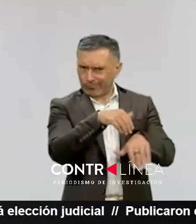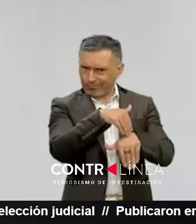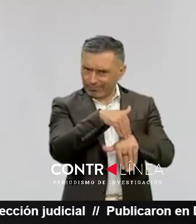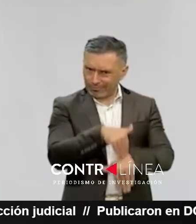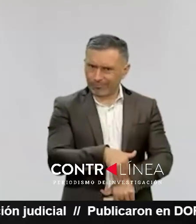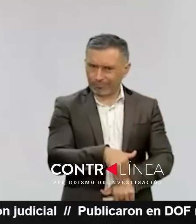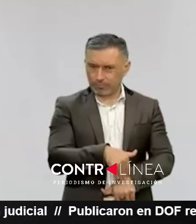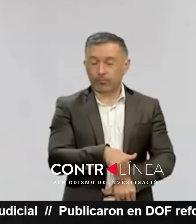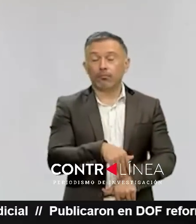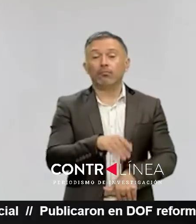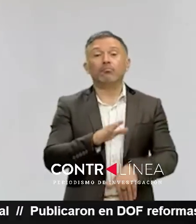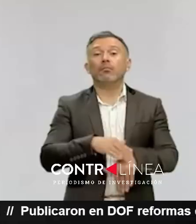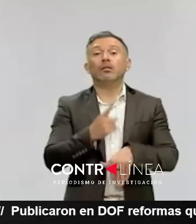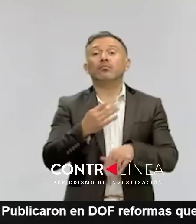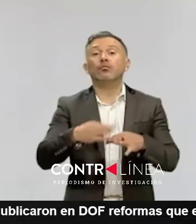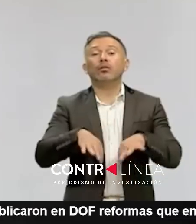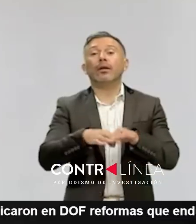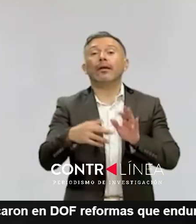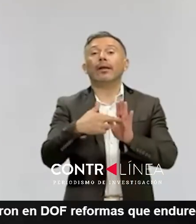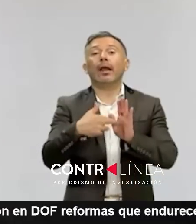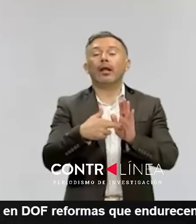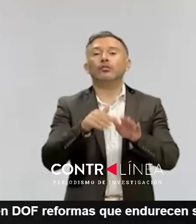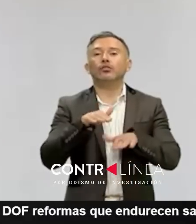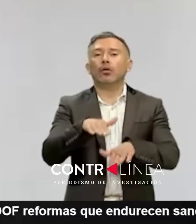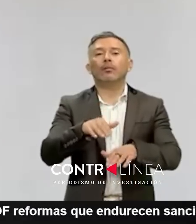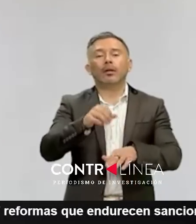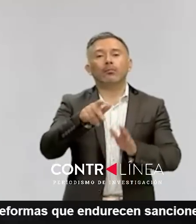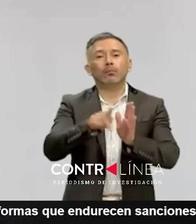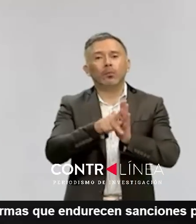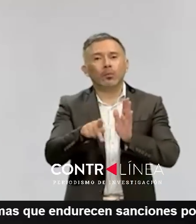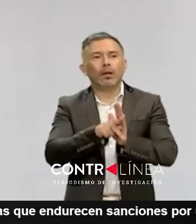que regulan la propaganda política y la propaganda